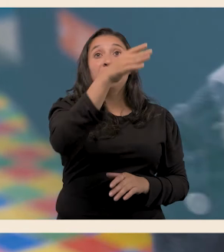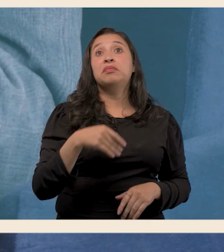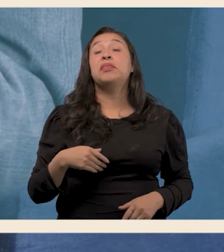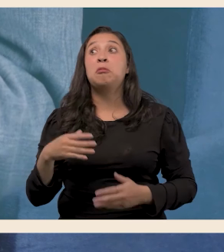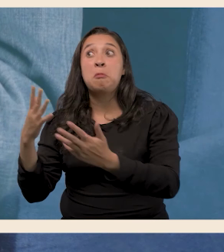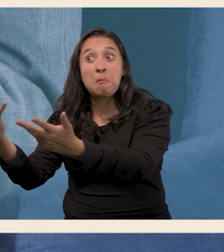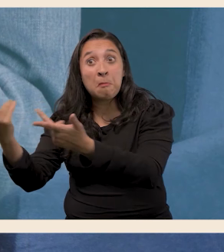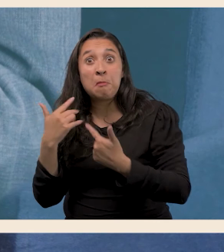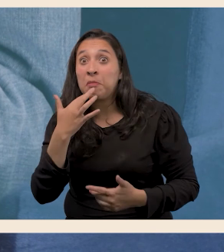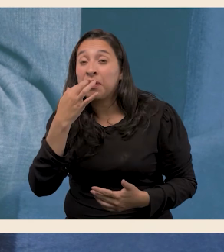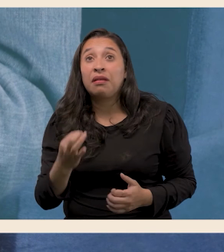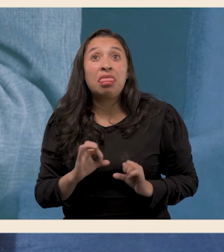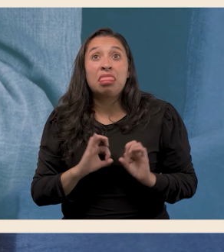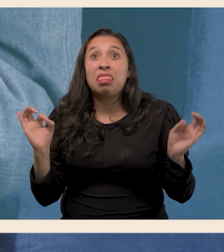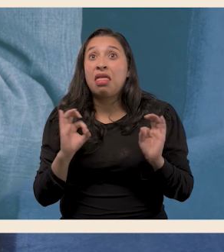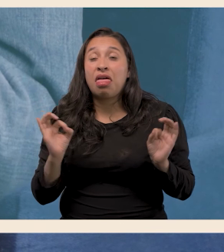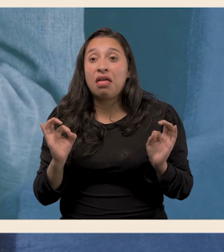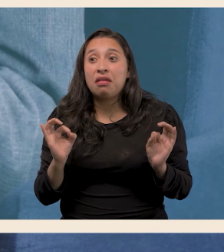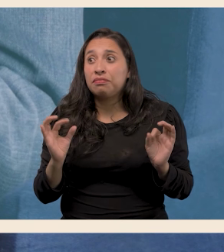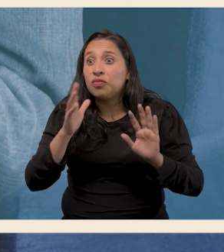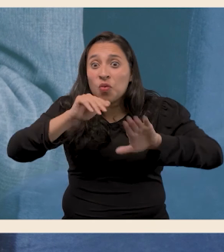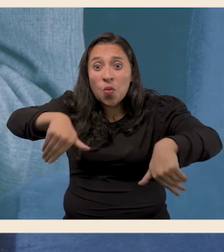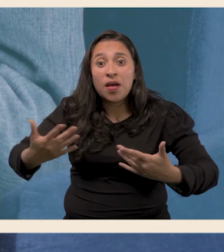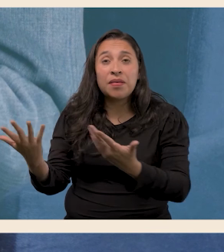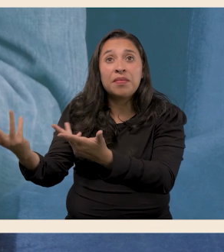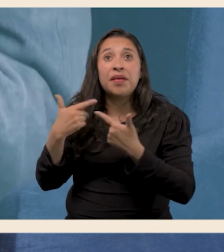Cuando no hay verdad, ¿qué sigue?